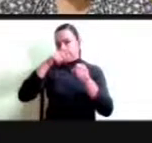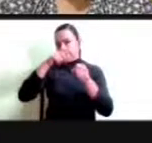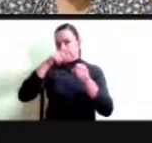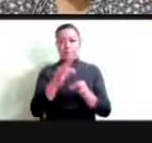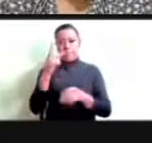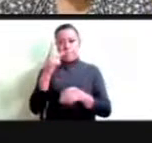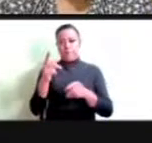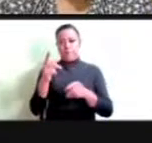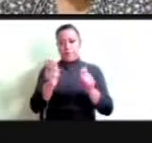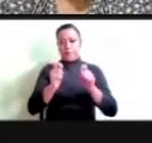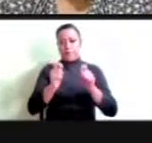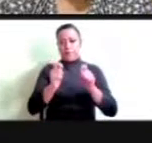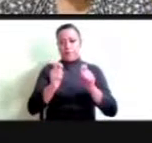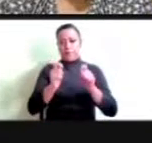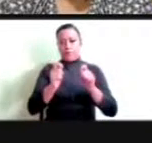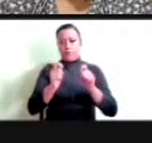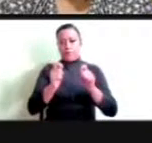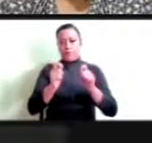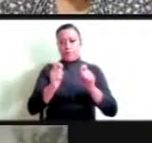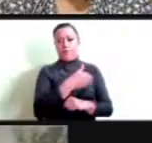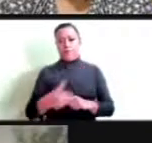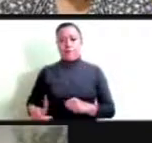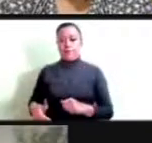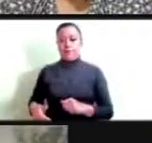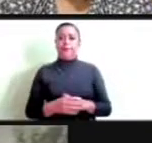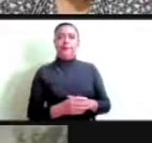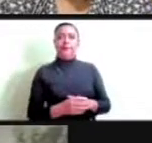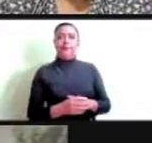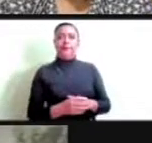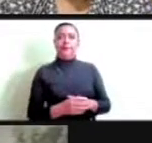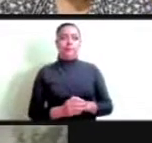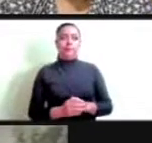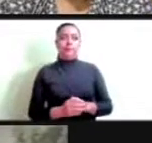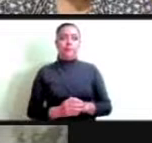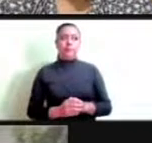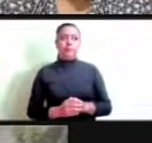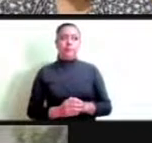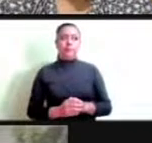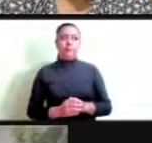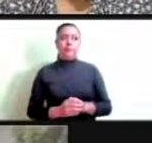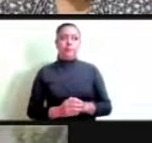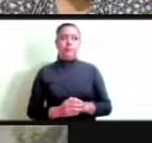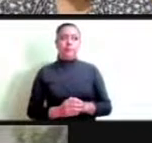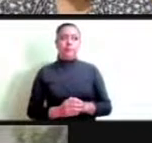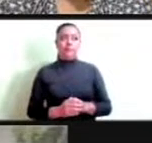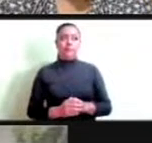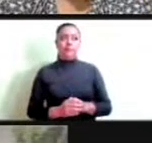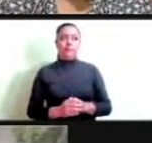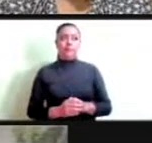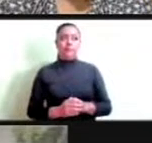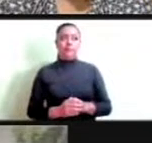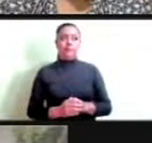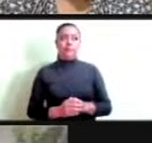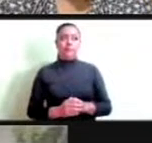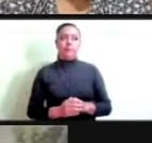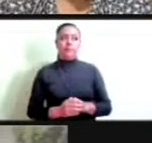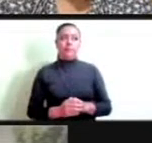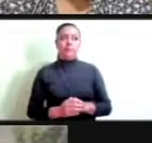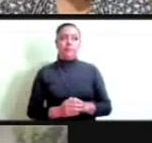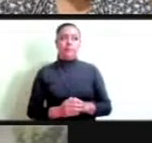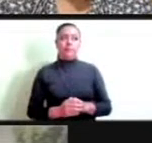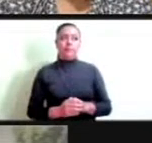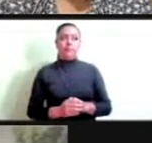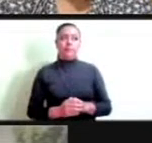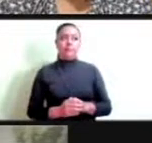presidenta. Muchas gracias. El siguiente punto en el orden del día es la